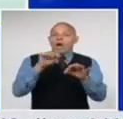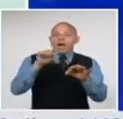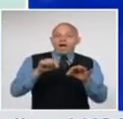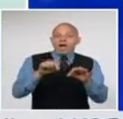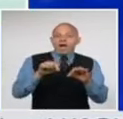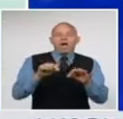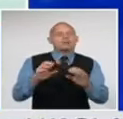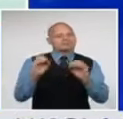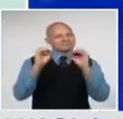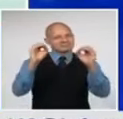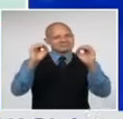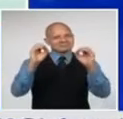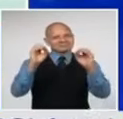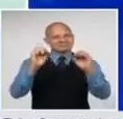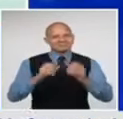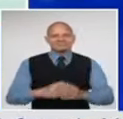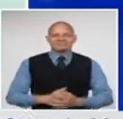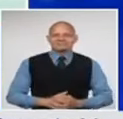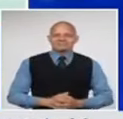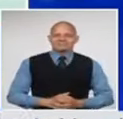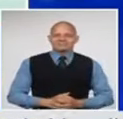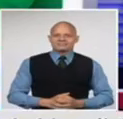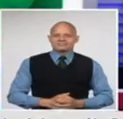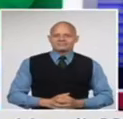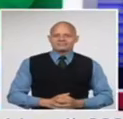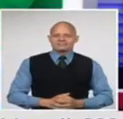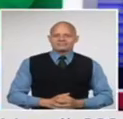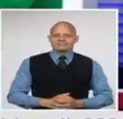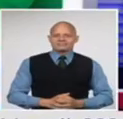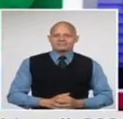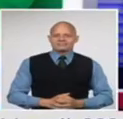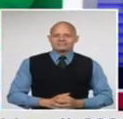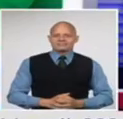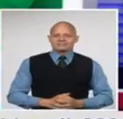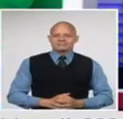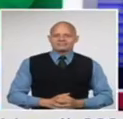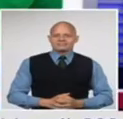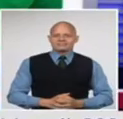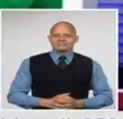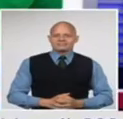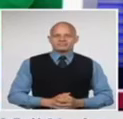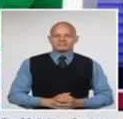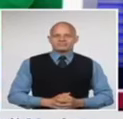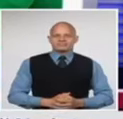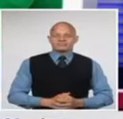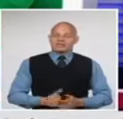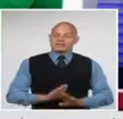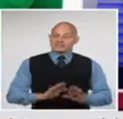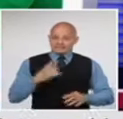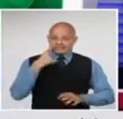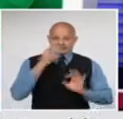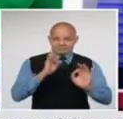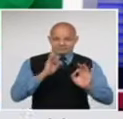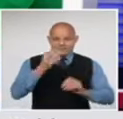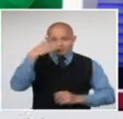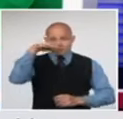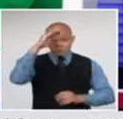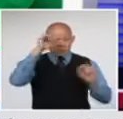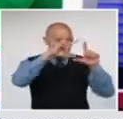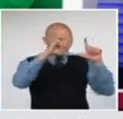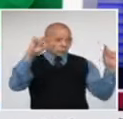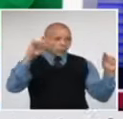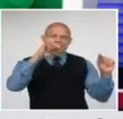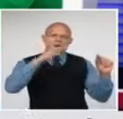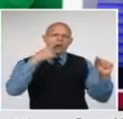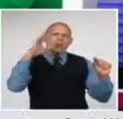nuevamente no confirma casos en el día de ayer. De esta forma, Cuba disminuye su tasa de